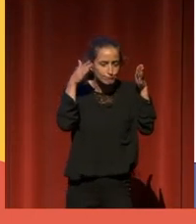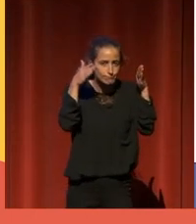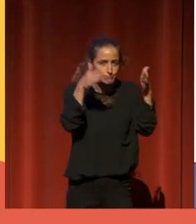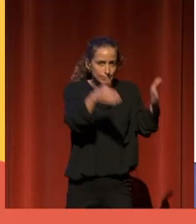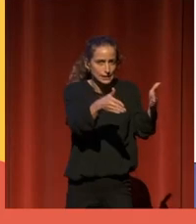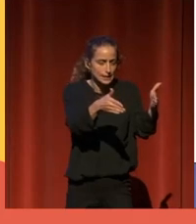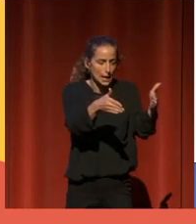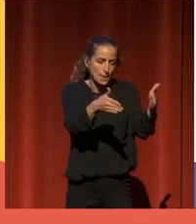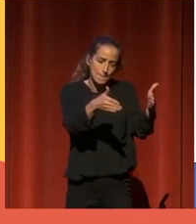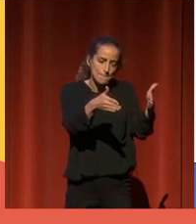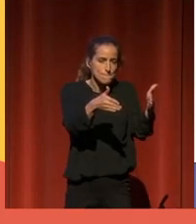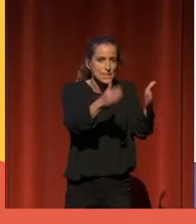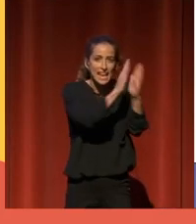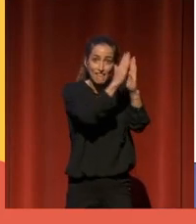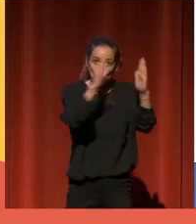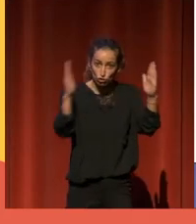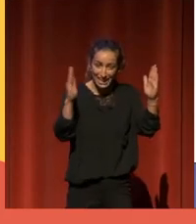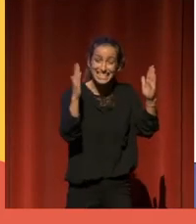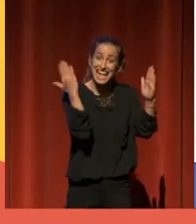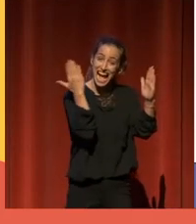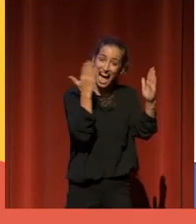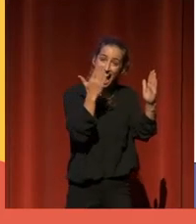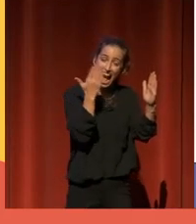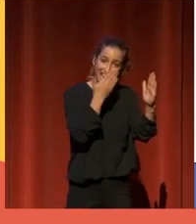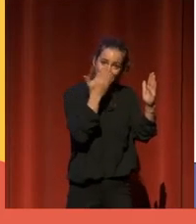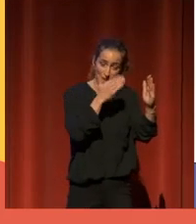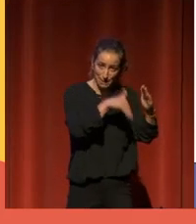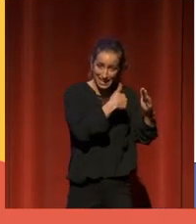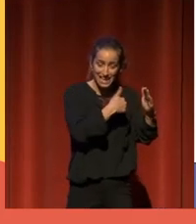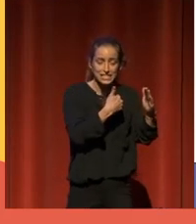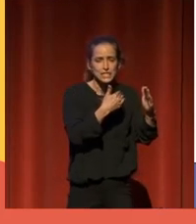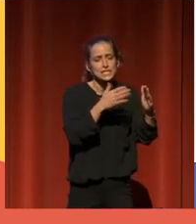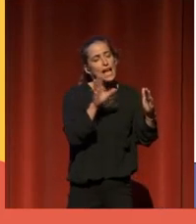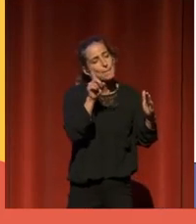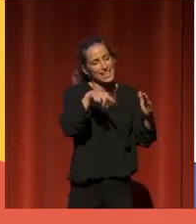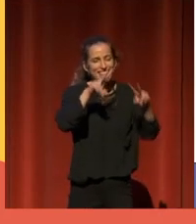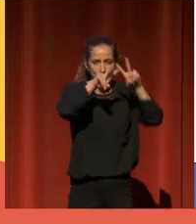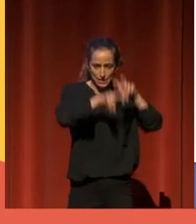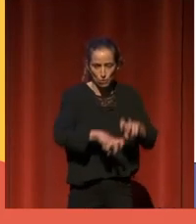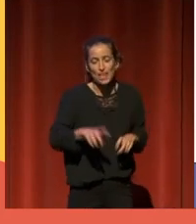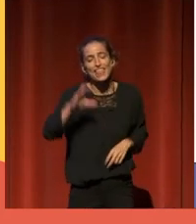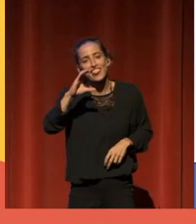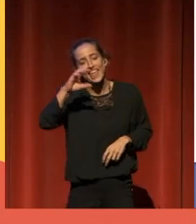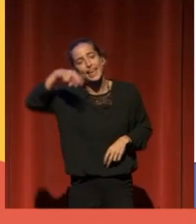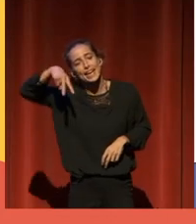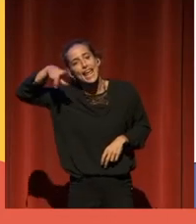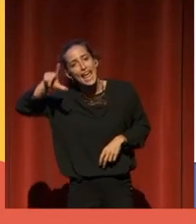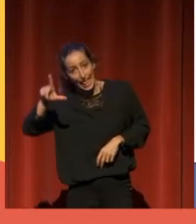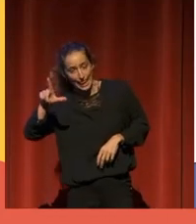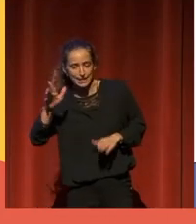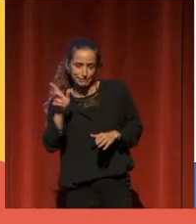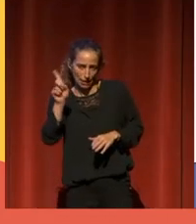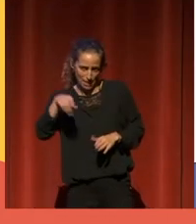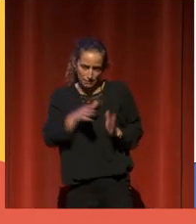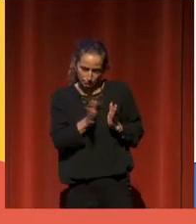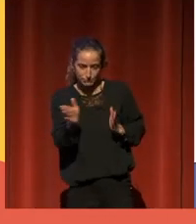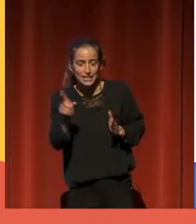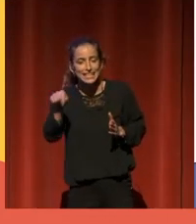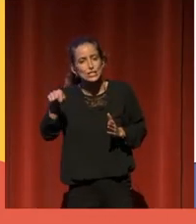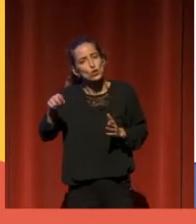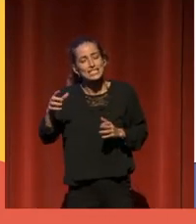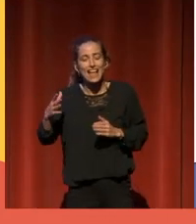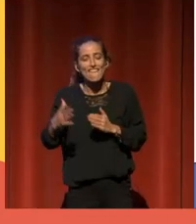las bibliotecas académicas y de investigación y cnl que es de la eh la federación